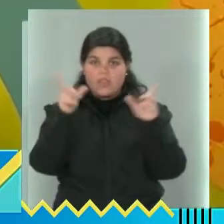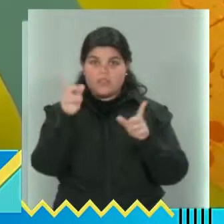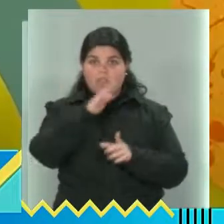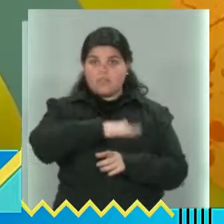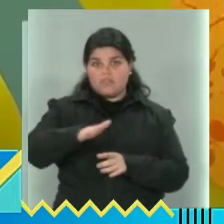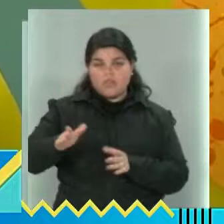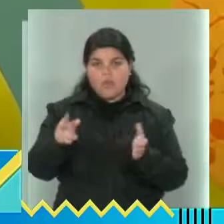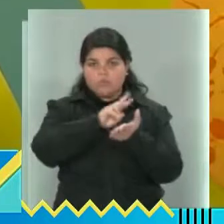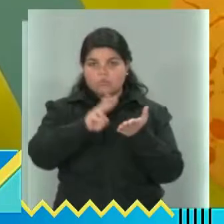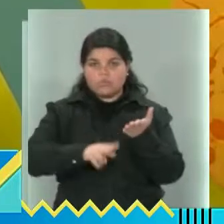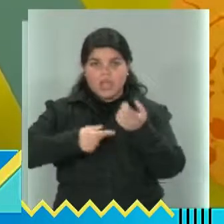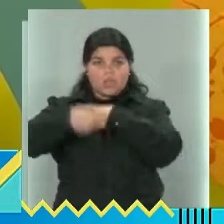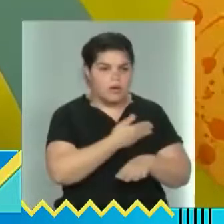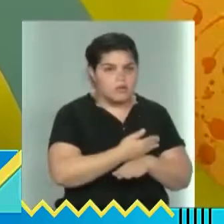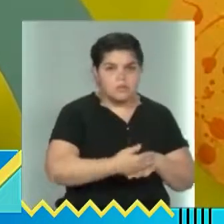historieta.